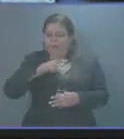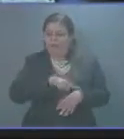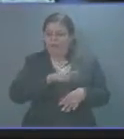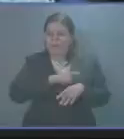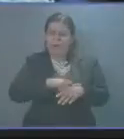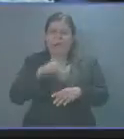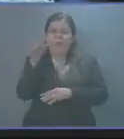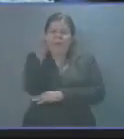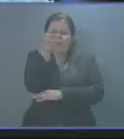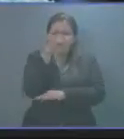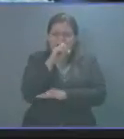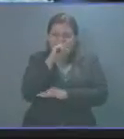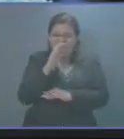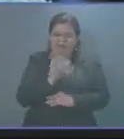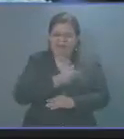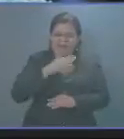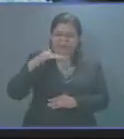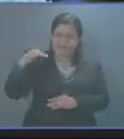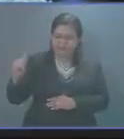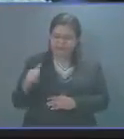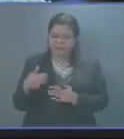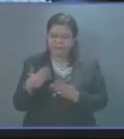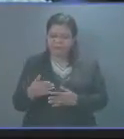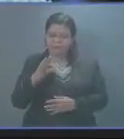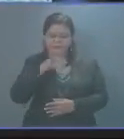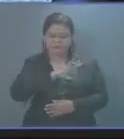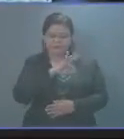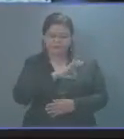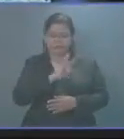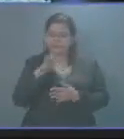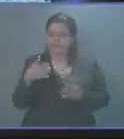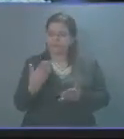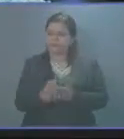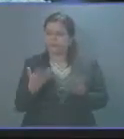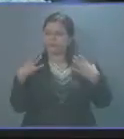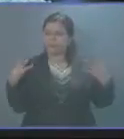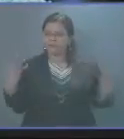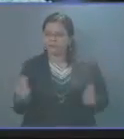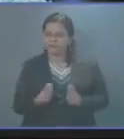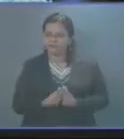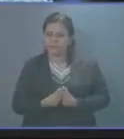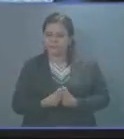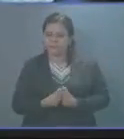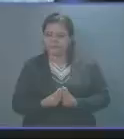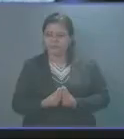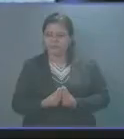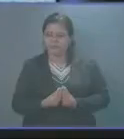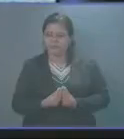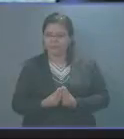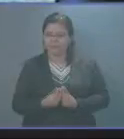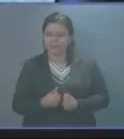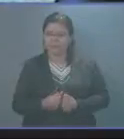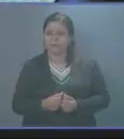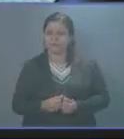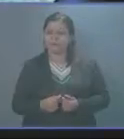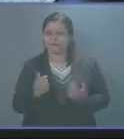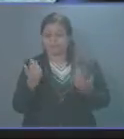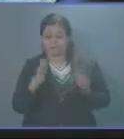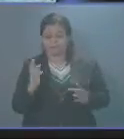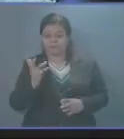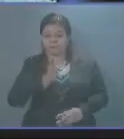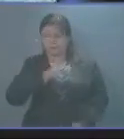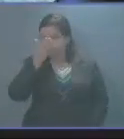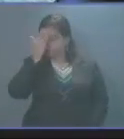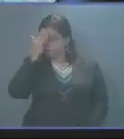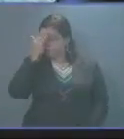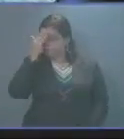como embajador en nuestro país para el beneficio de la sociedad salvadoreña. Que en consideración